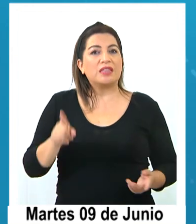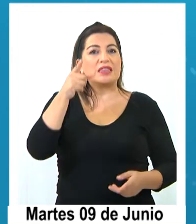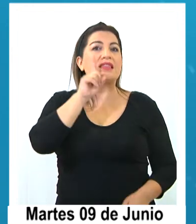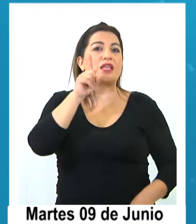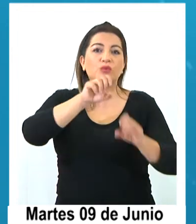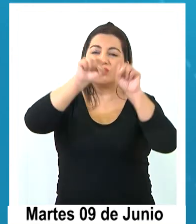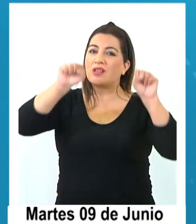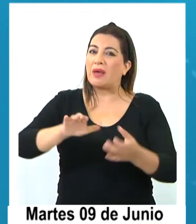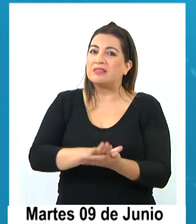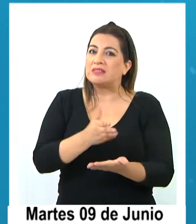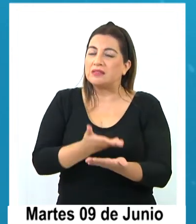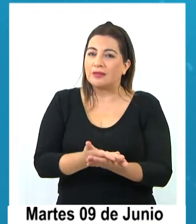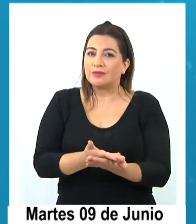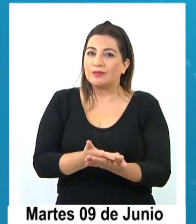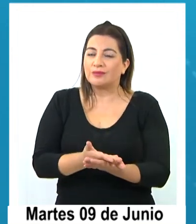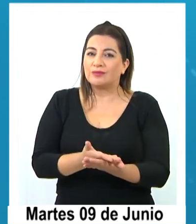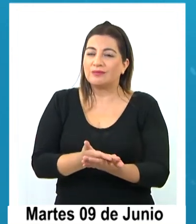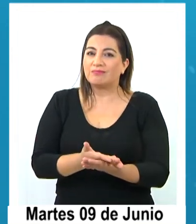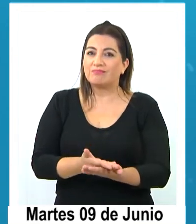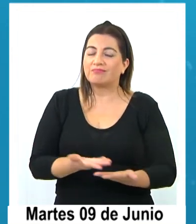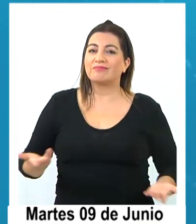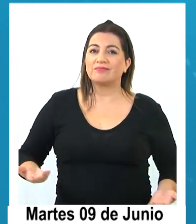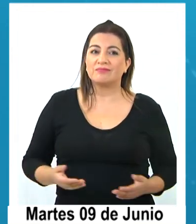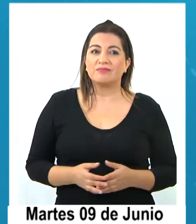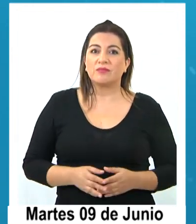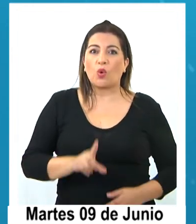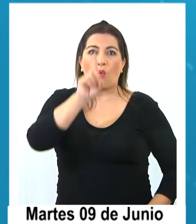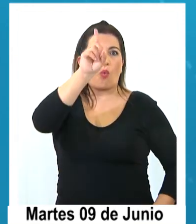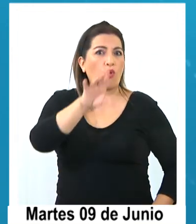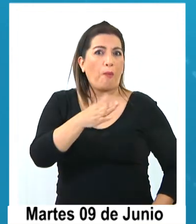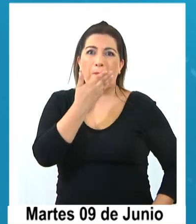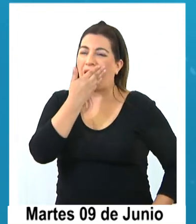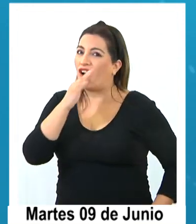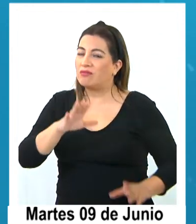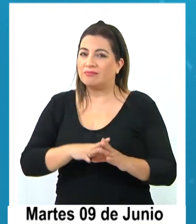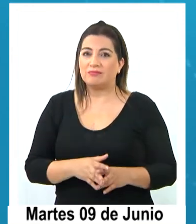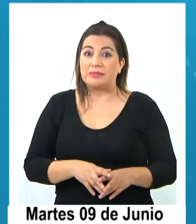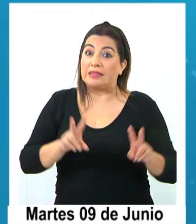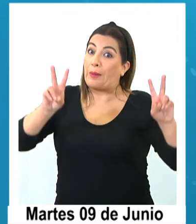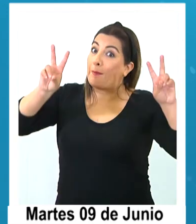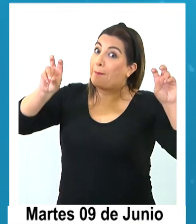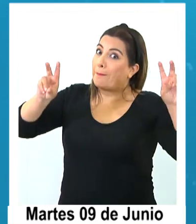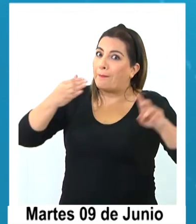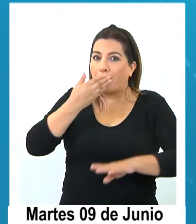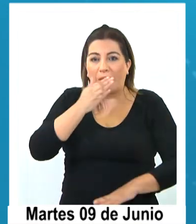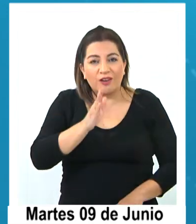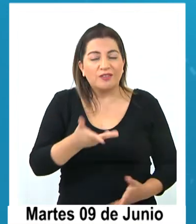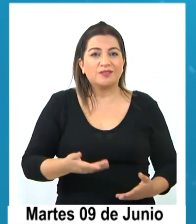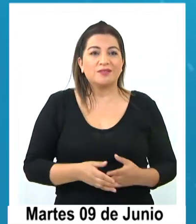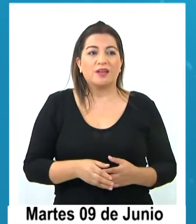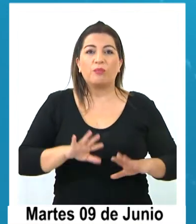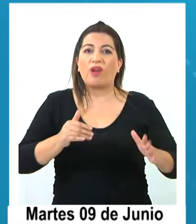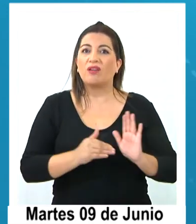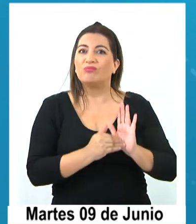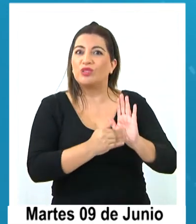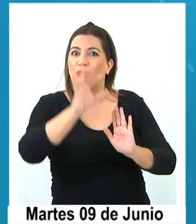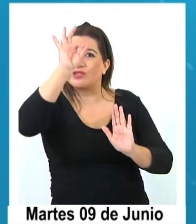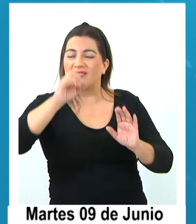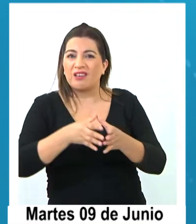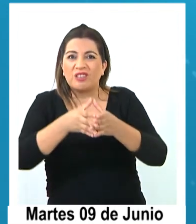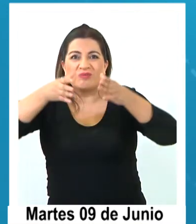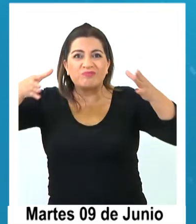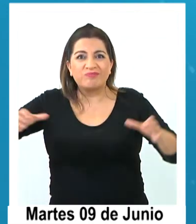yo creo que tiene un sistema sanitario, un sistema de salud, uno de los mejores, entre paréntesis, ¿no? Pero se ha evidenciado por las